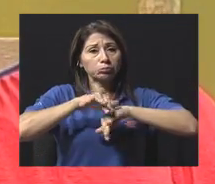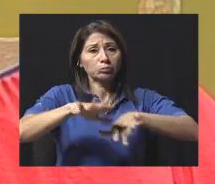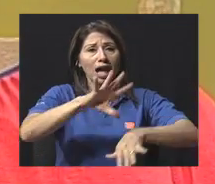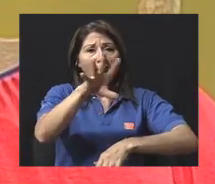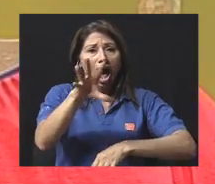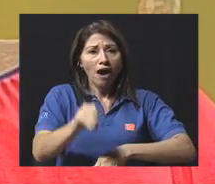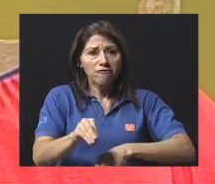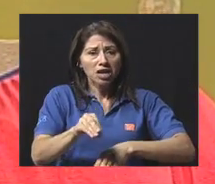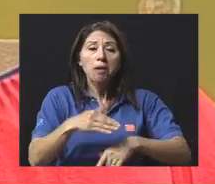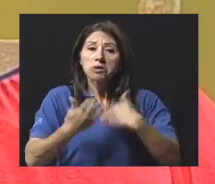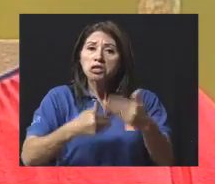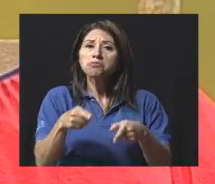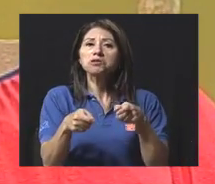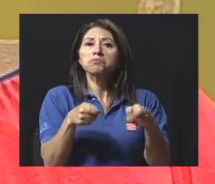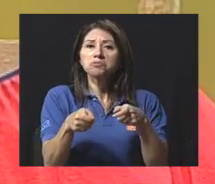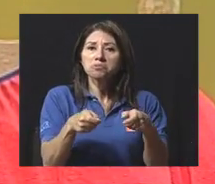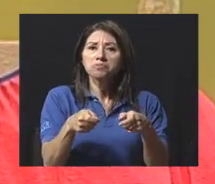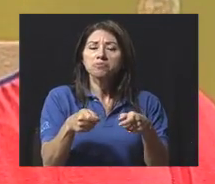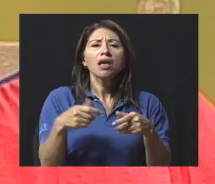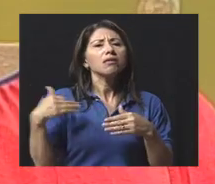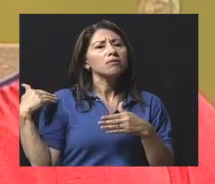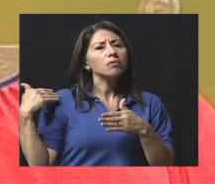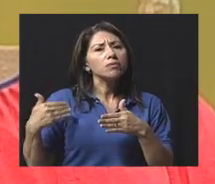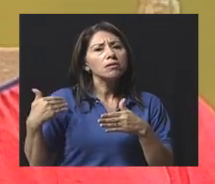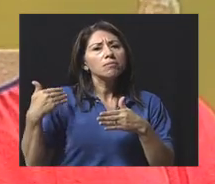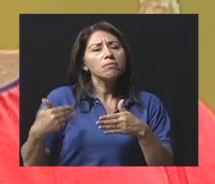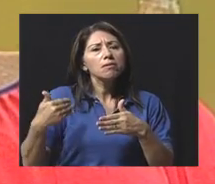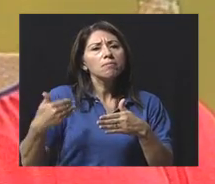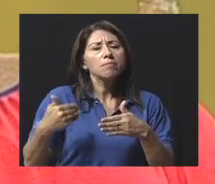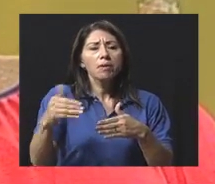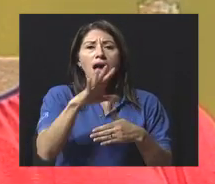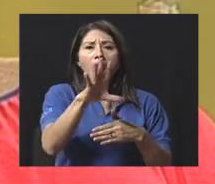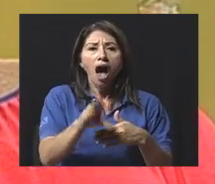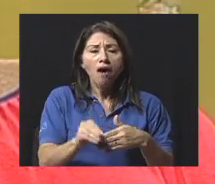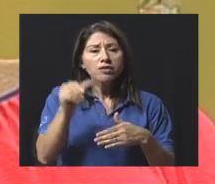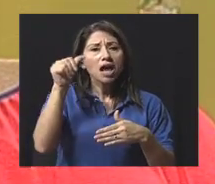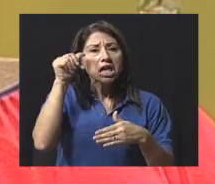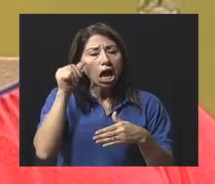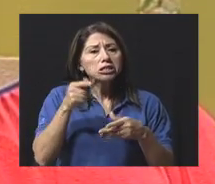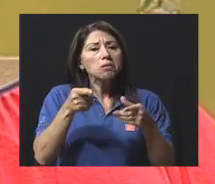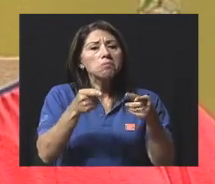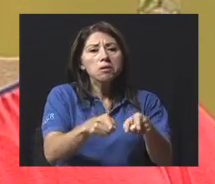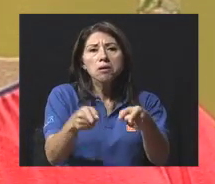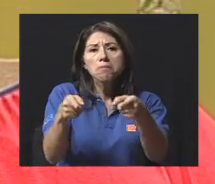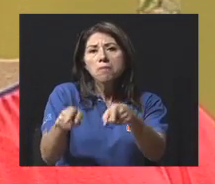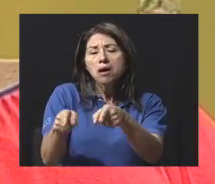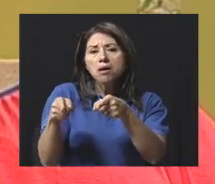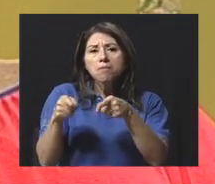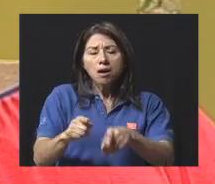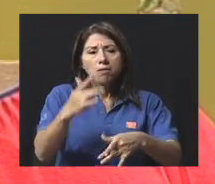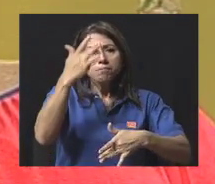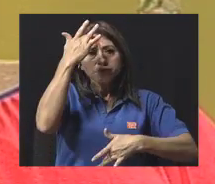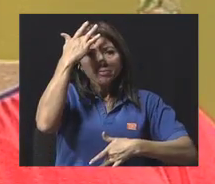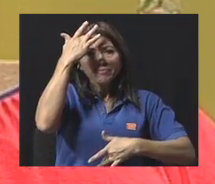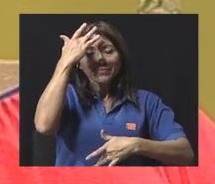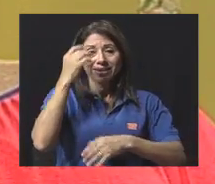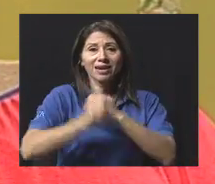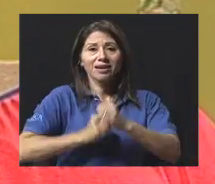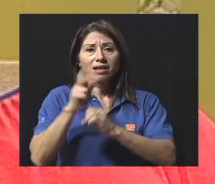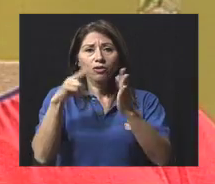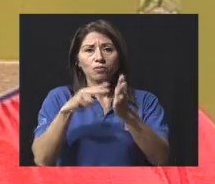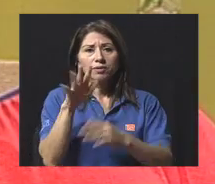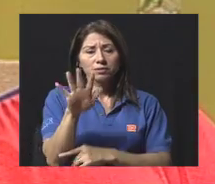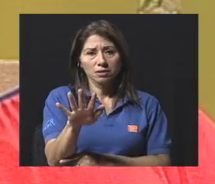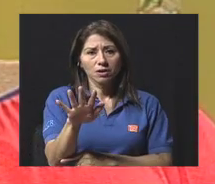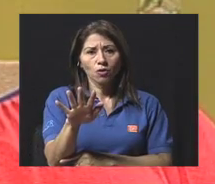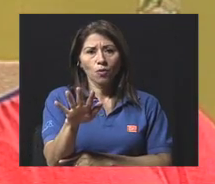han habido brotes esporádicos desde entonces en África y en Asia sobre todo en el 2005 llegó